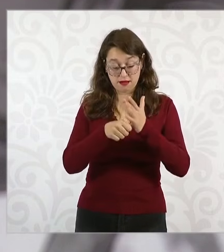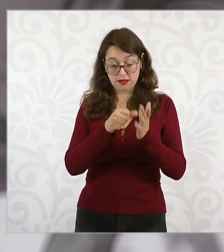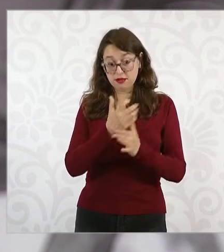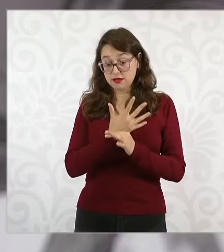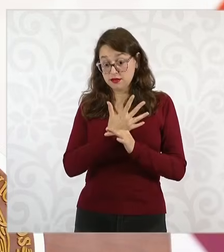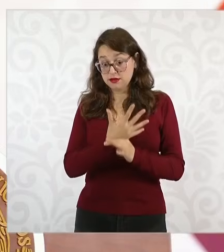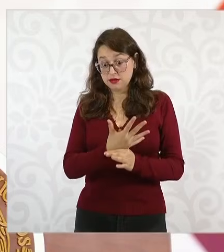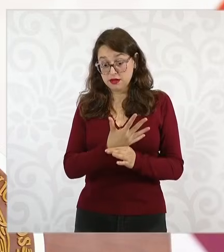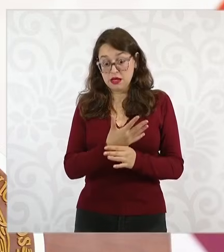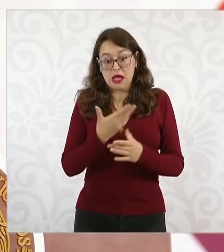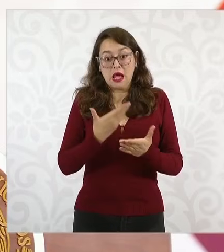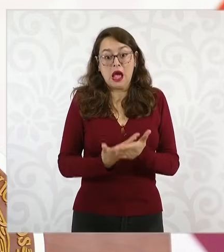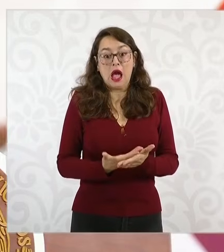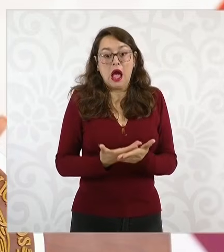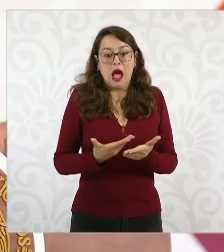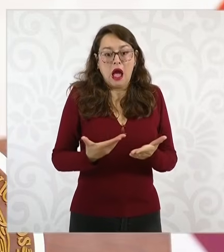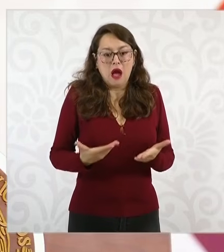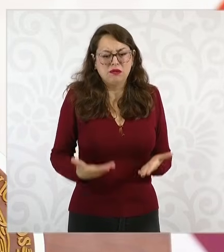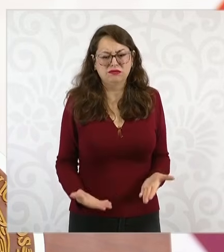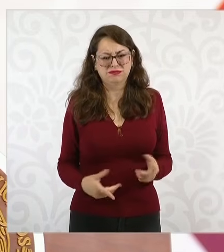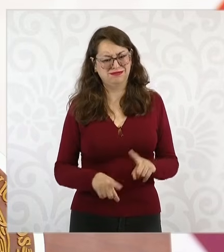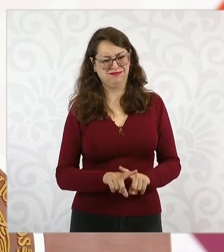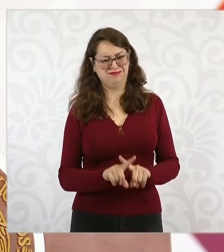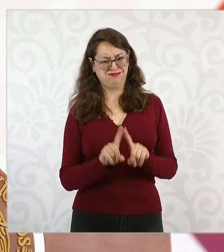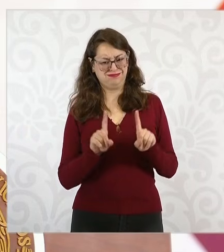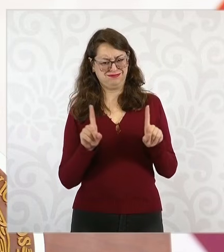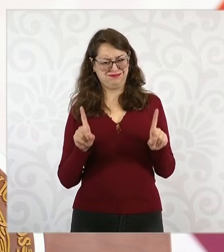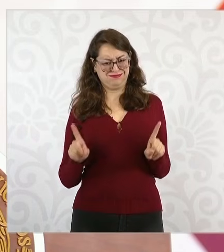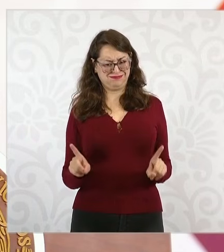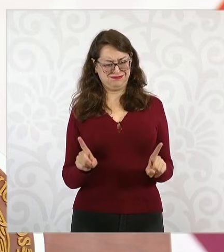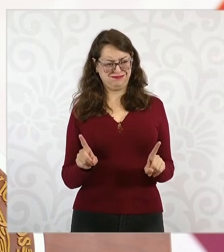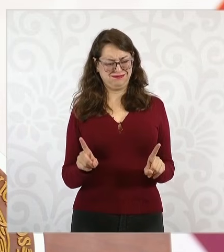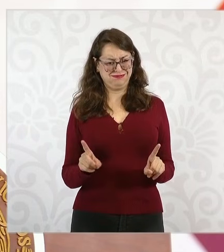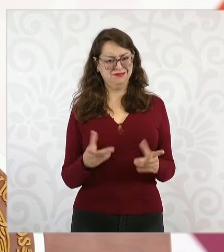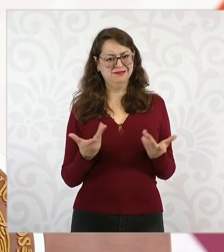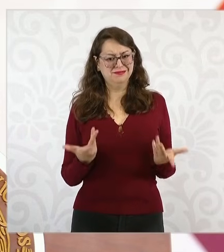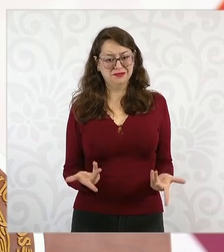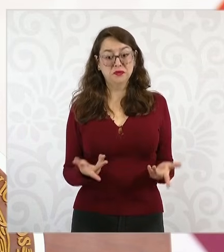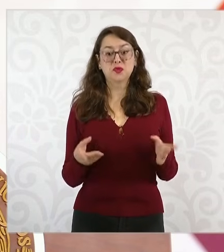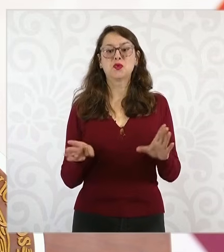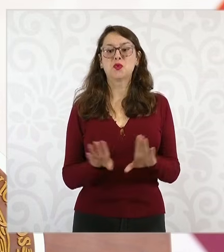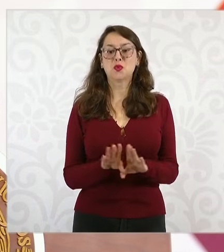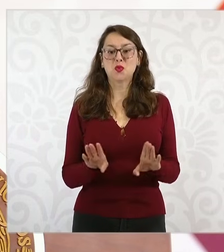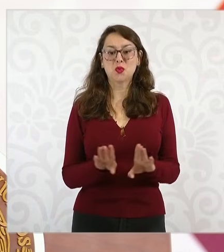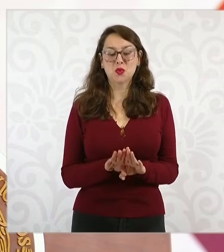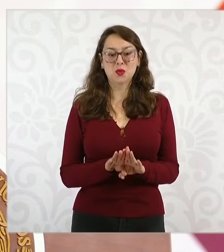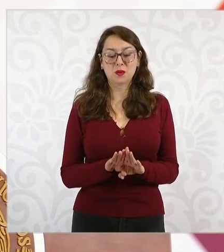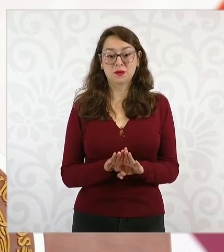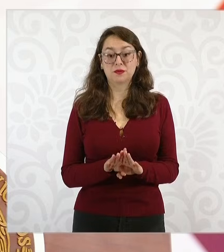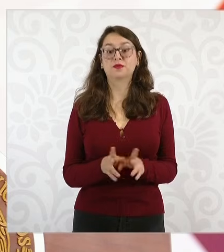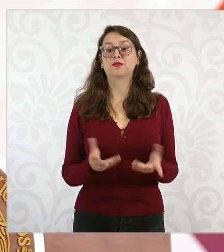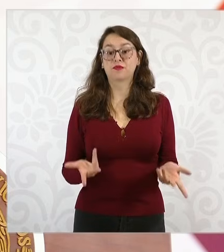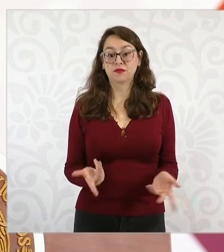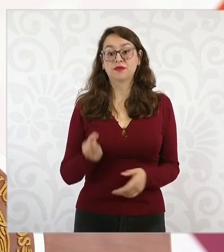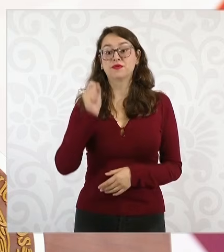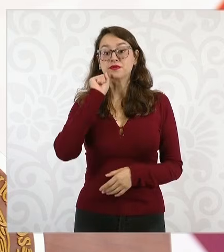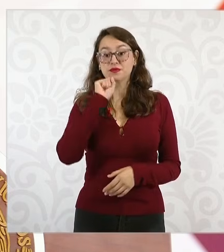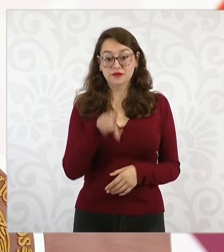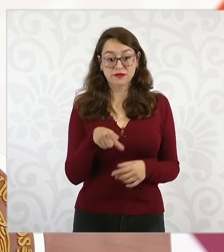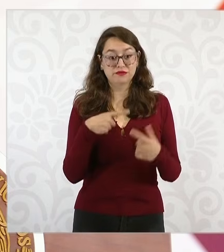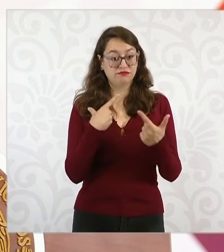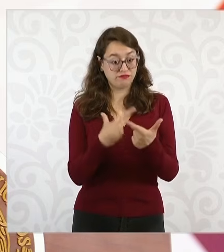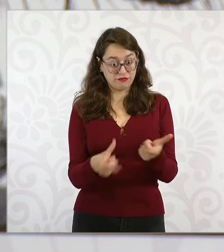reconoce y cómo se dieron las cosas. E incluso contra este grupo delictivo,